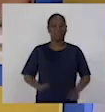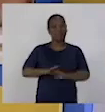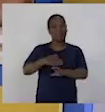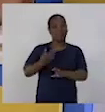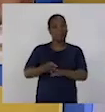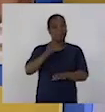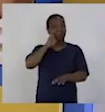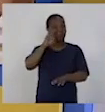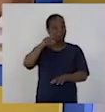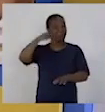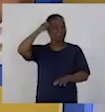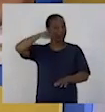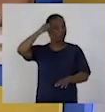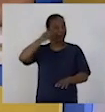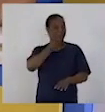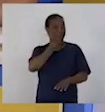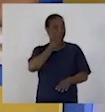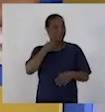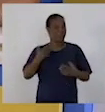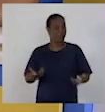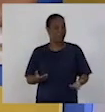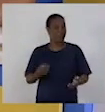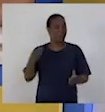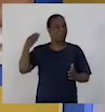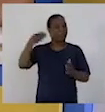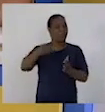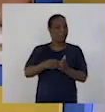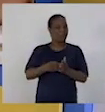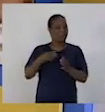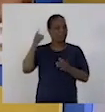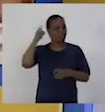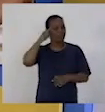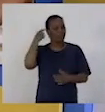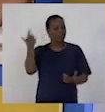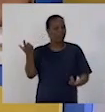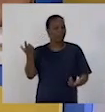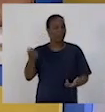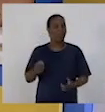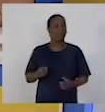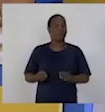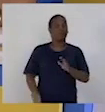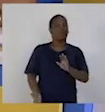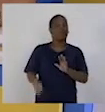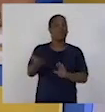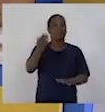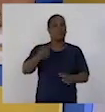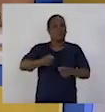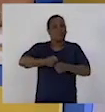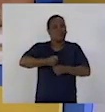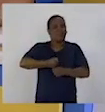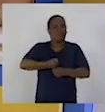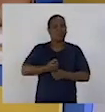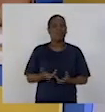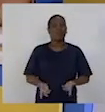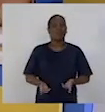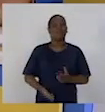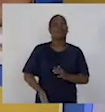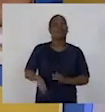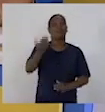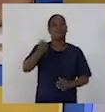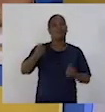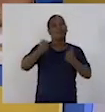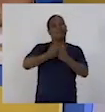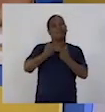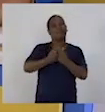después de observado este video, podemos llegar a la siguiente conclusión, que al aumentar la concentración, aumentarían los